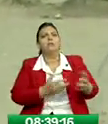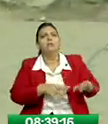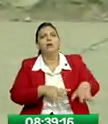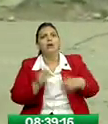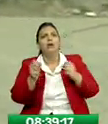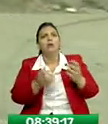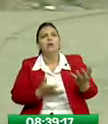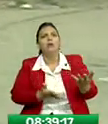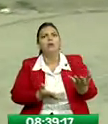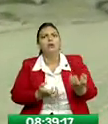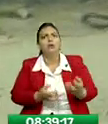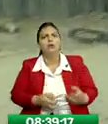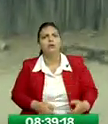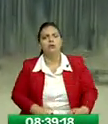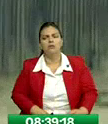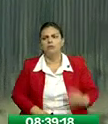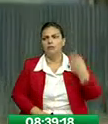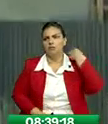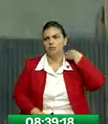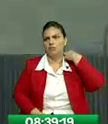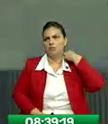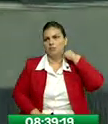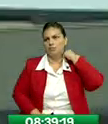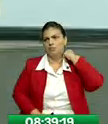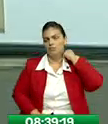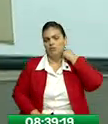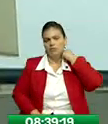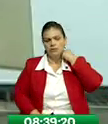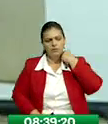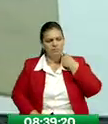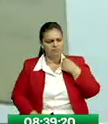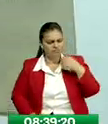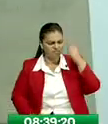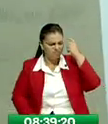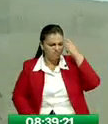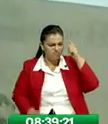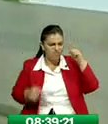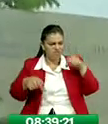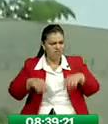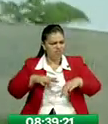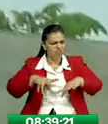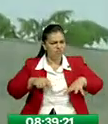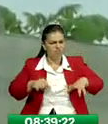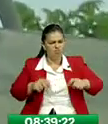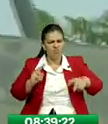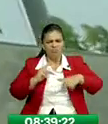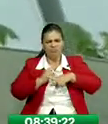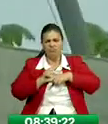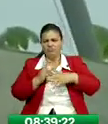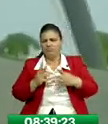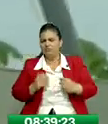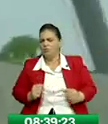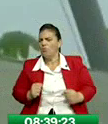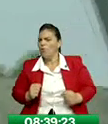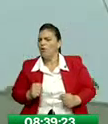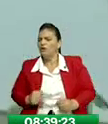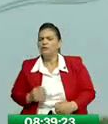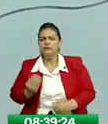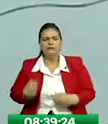Exacto. Porque usted sabe que la unión hace la fuerza, ya vieron, no. Si no nos unimos, estamos mal. Se unieron y en combinación con la